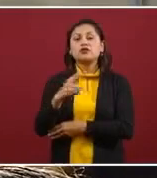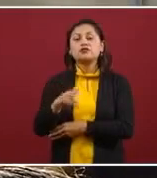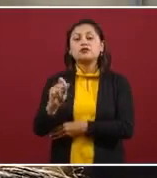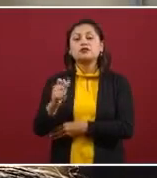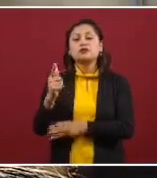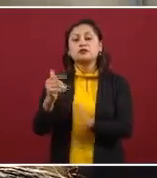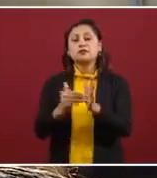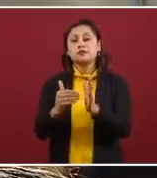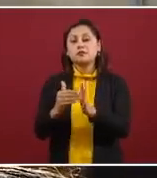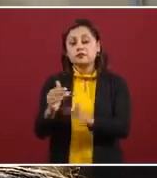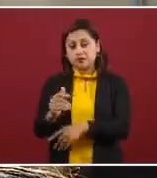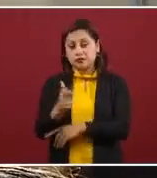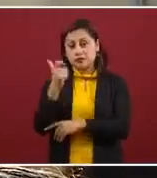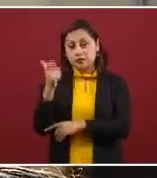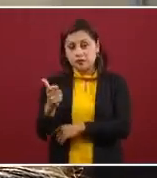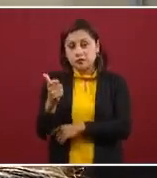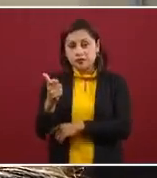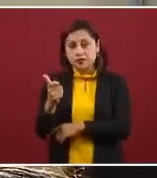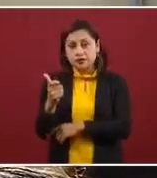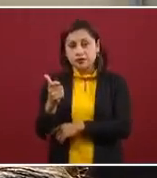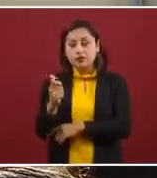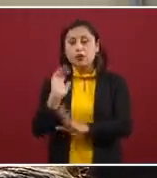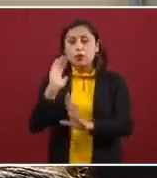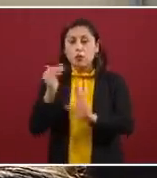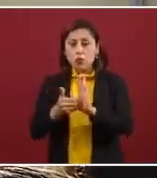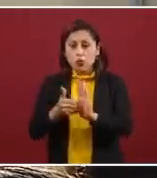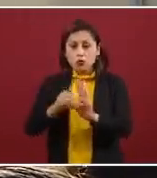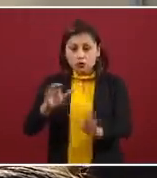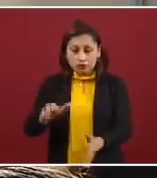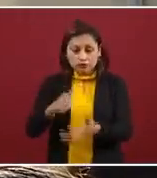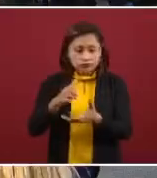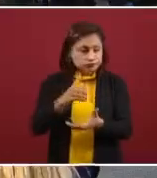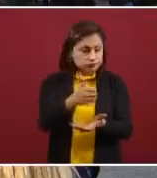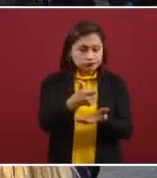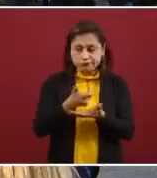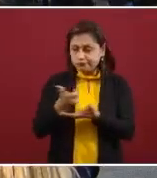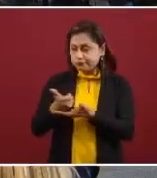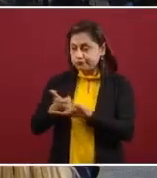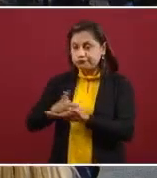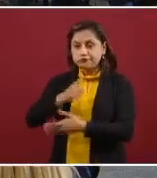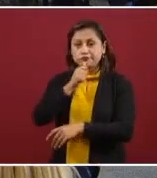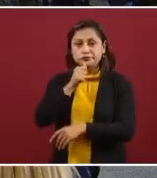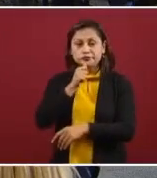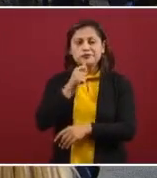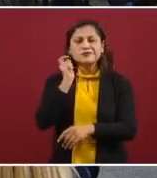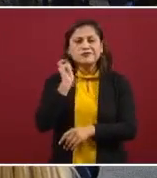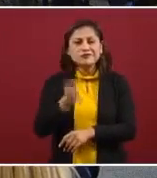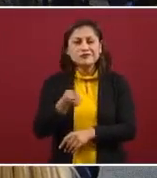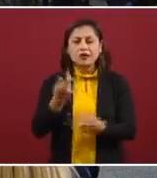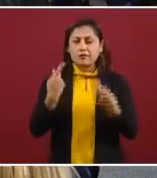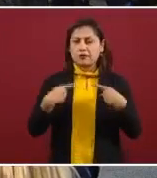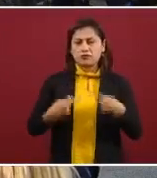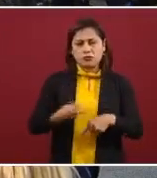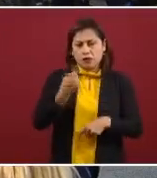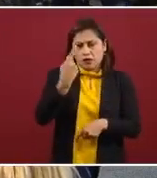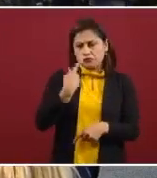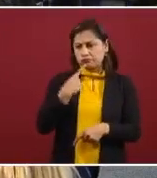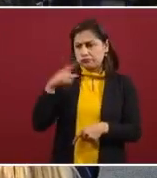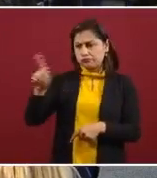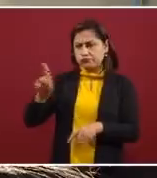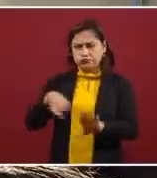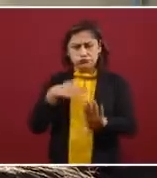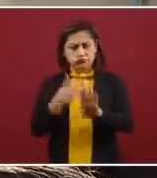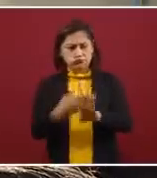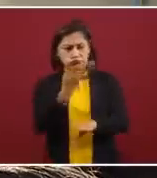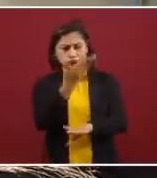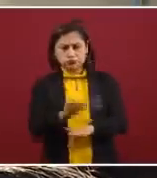que tampoco ha recuperado el Estado en multas. ¿Qué significa? Que el ciudadano pone una denuncia contra un proveedor en